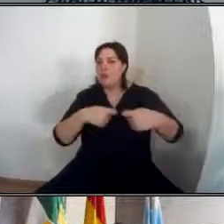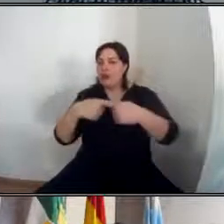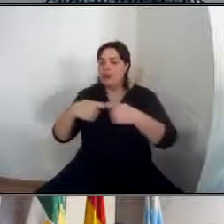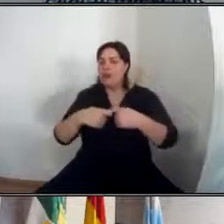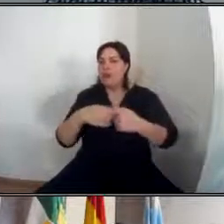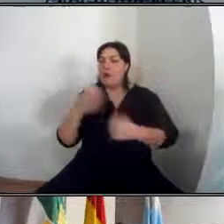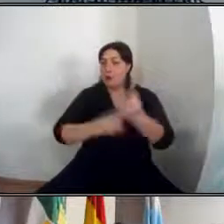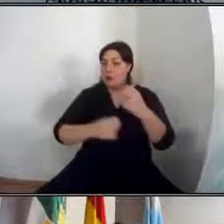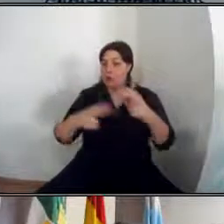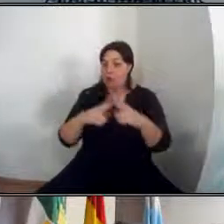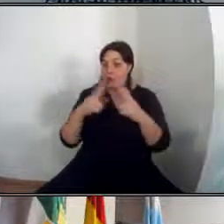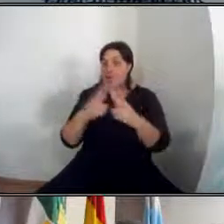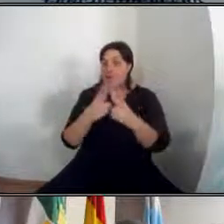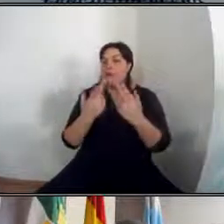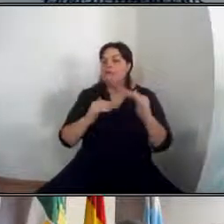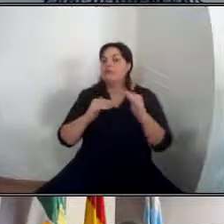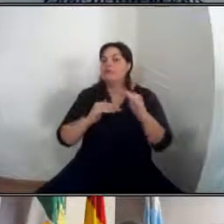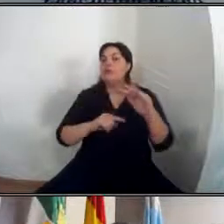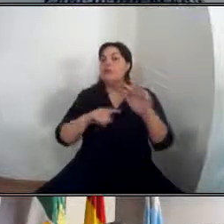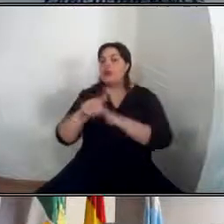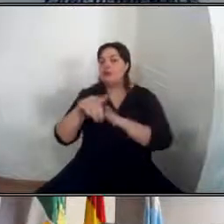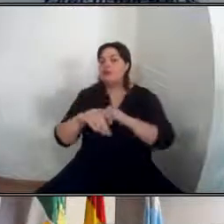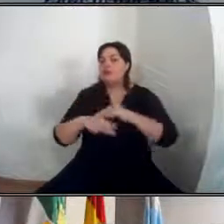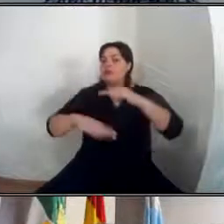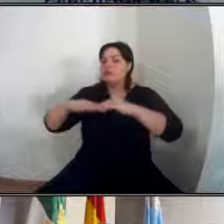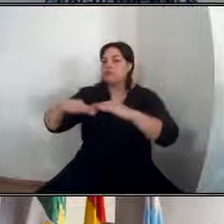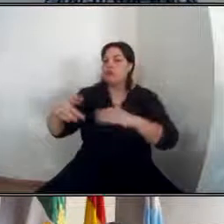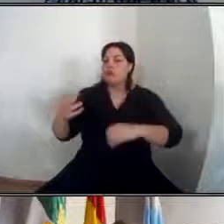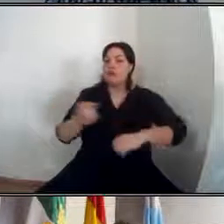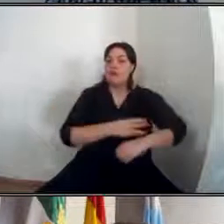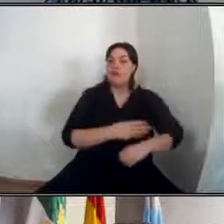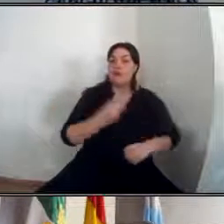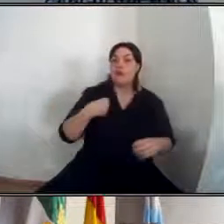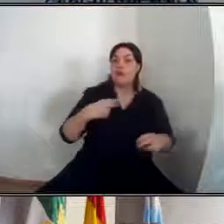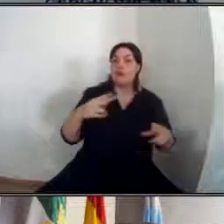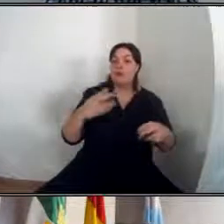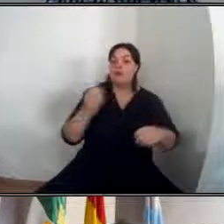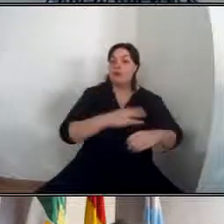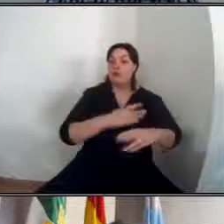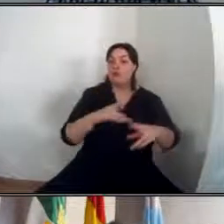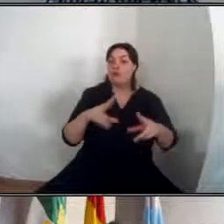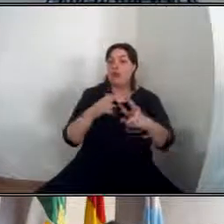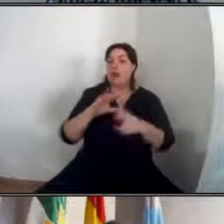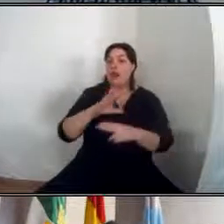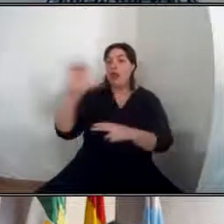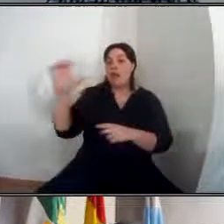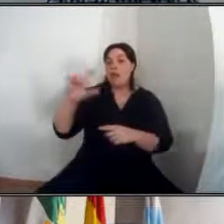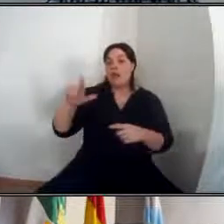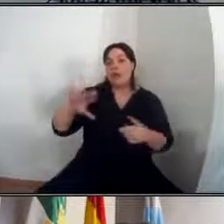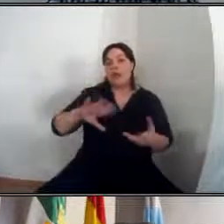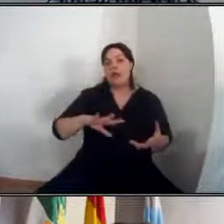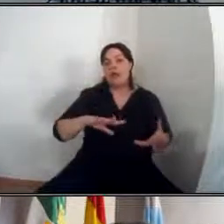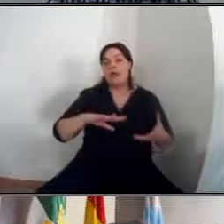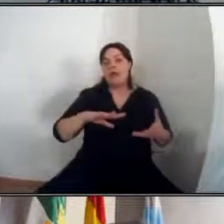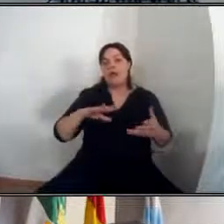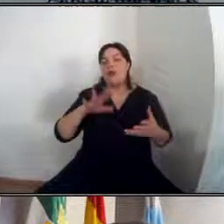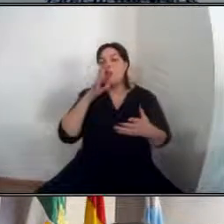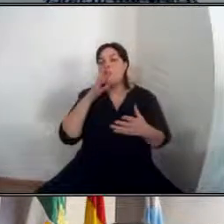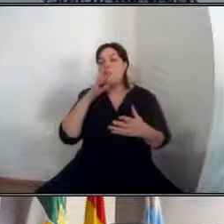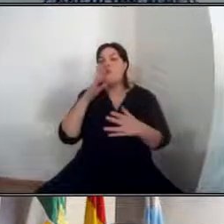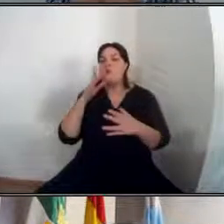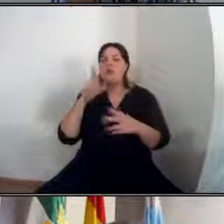y social. Y esos fondos han pasado desde los Fondos Sociales Europeos, cuyos destinatarios han sido